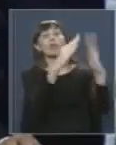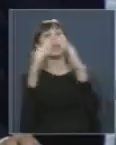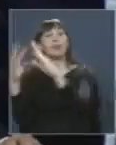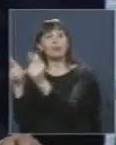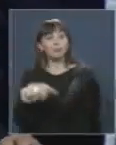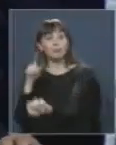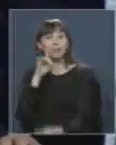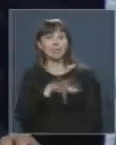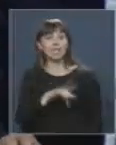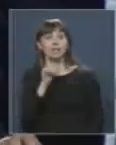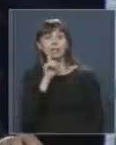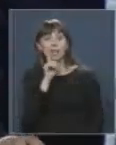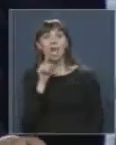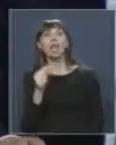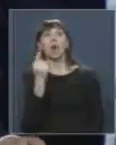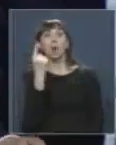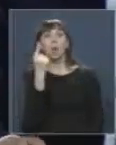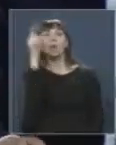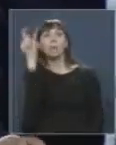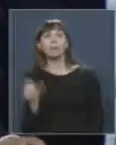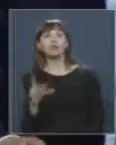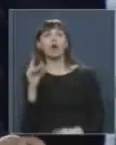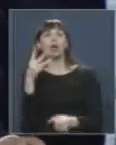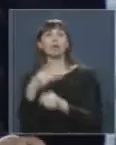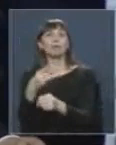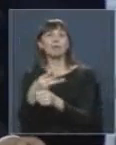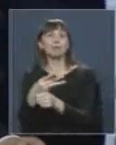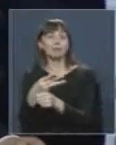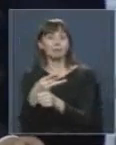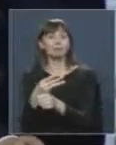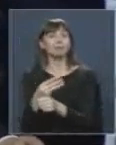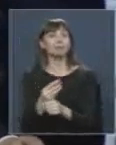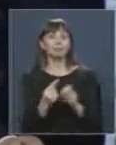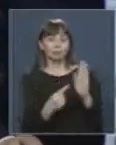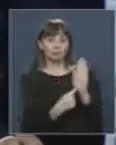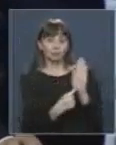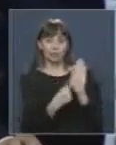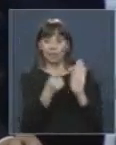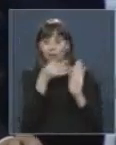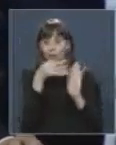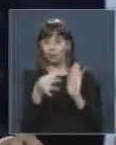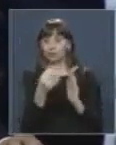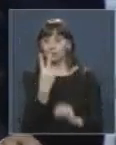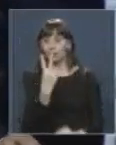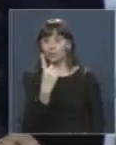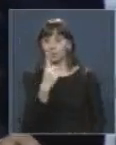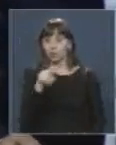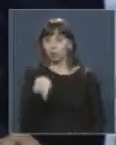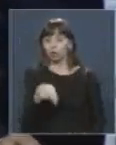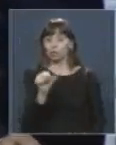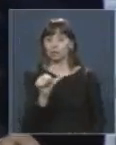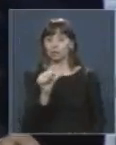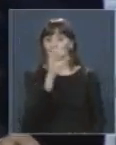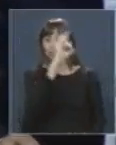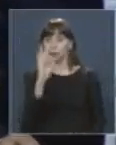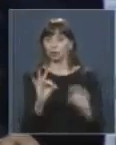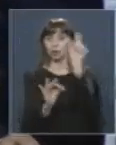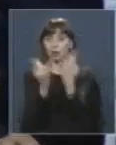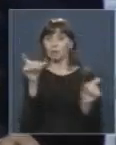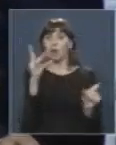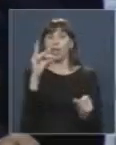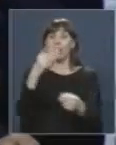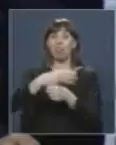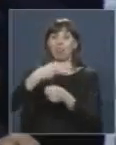adulto mayor, y quizá uno de los datos más relevantes sea que el 21,6% de los adultos